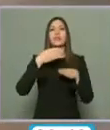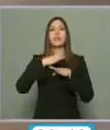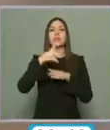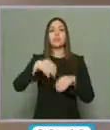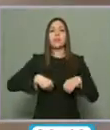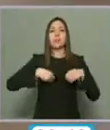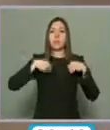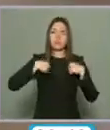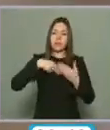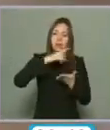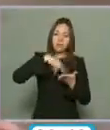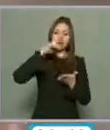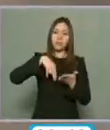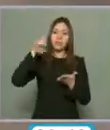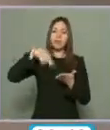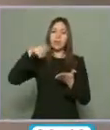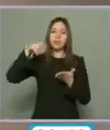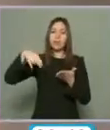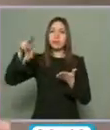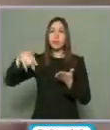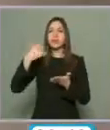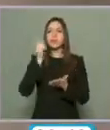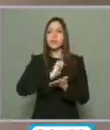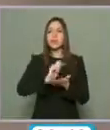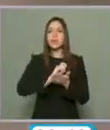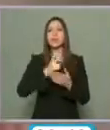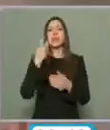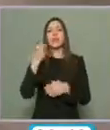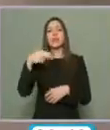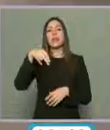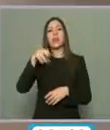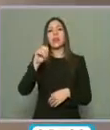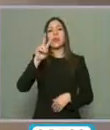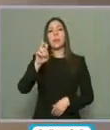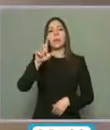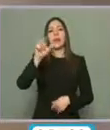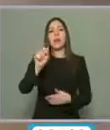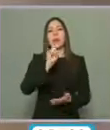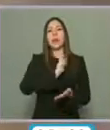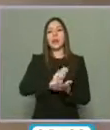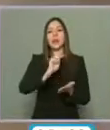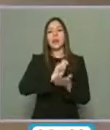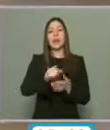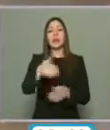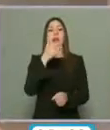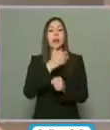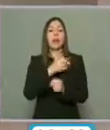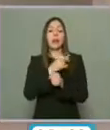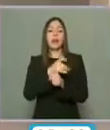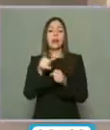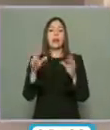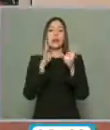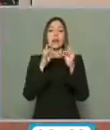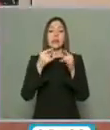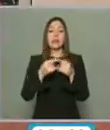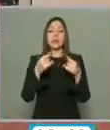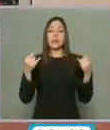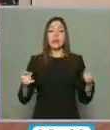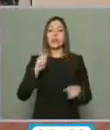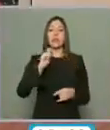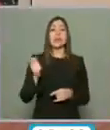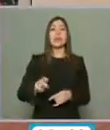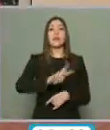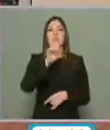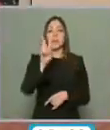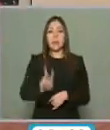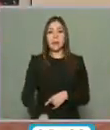autobiografía pictórica. Oye, Sandra, ¿y de qué va la novela? Porque finalmente lo que yo estoy contando es una historia real, ¿no?